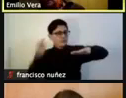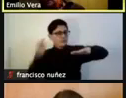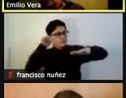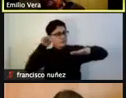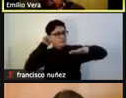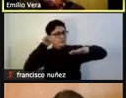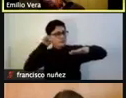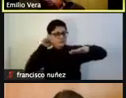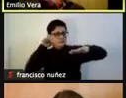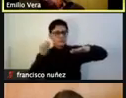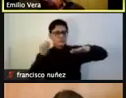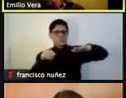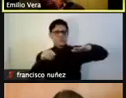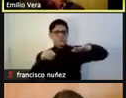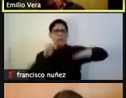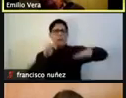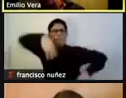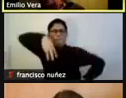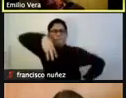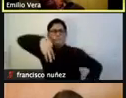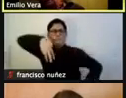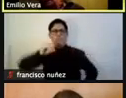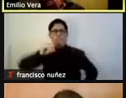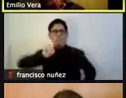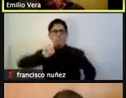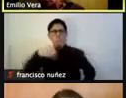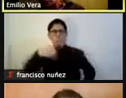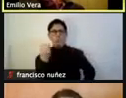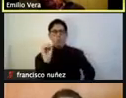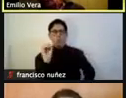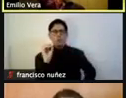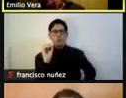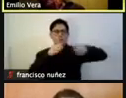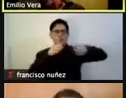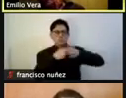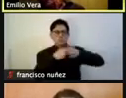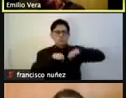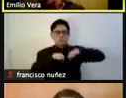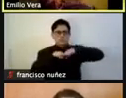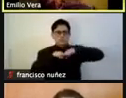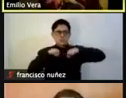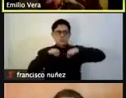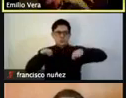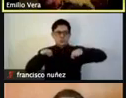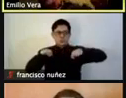que separa, ¿no es cierto?, la parte que se llama extrusiva, basaltos,